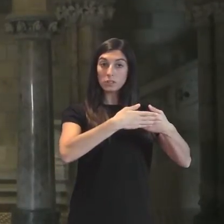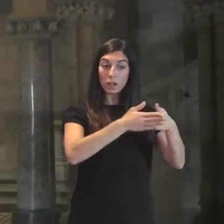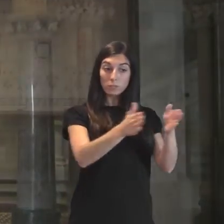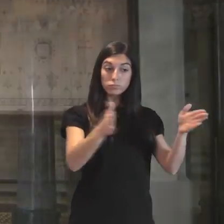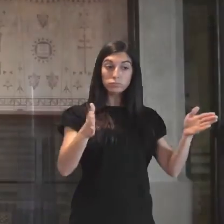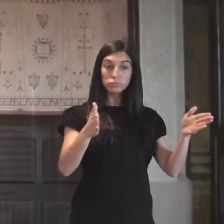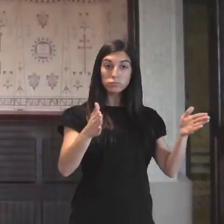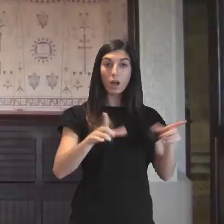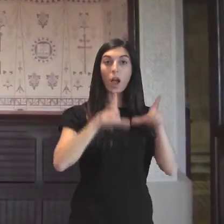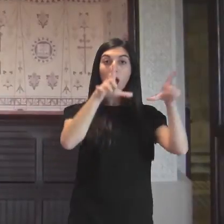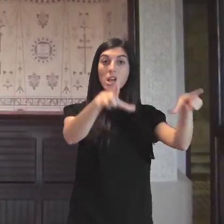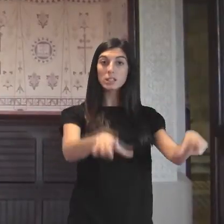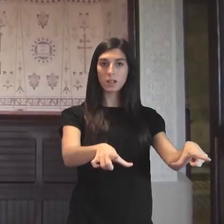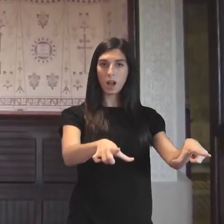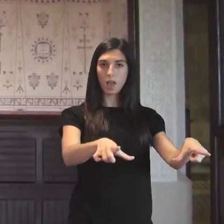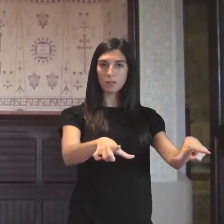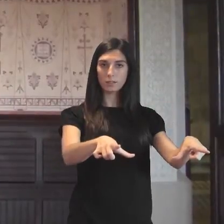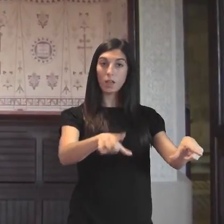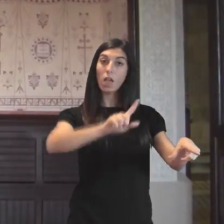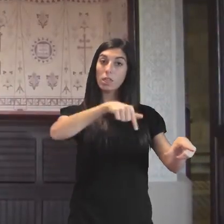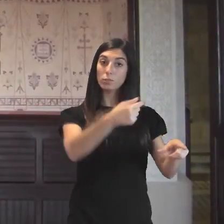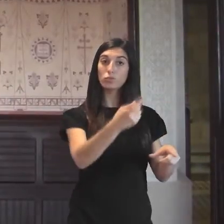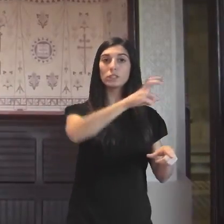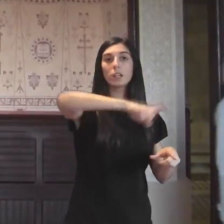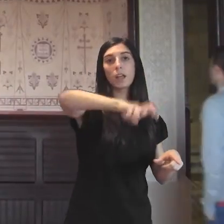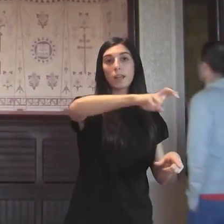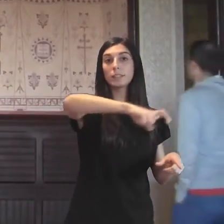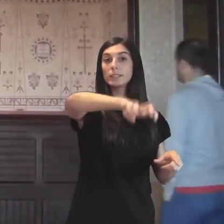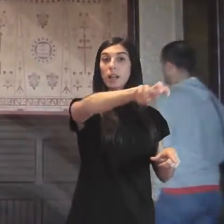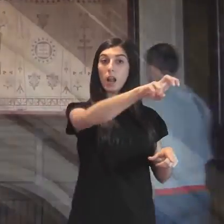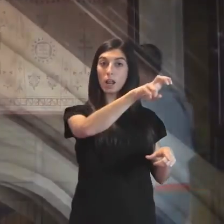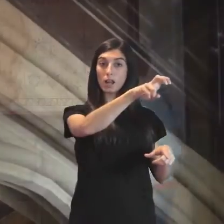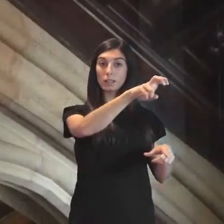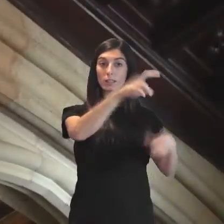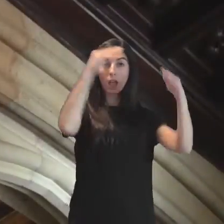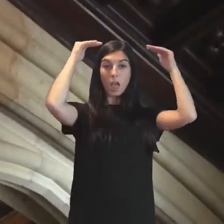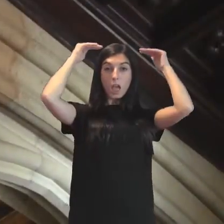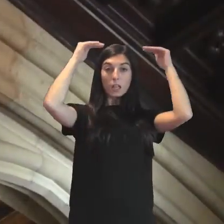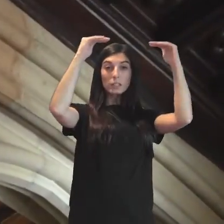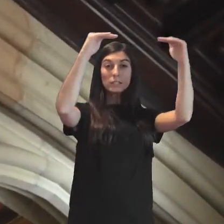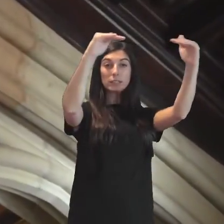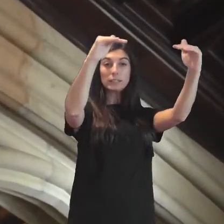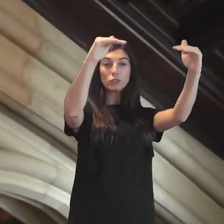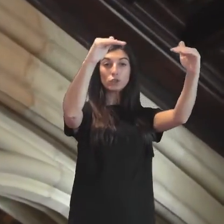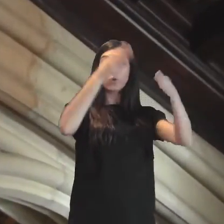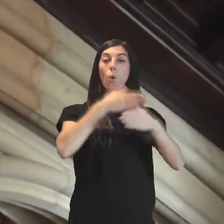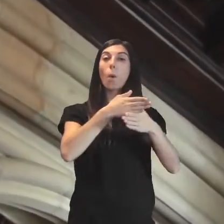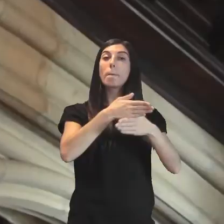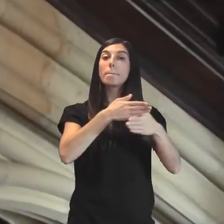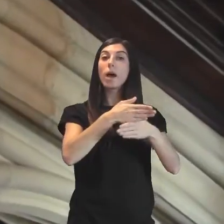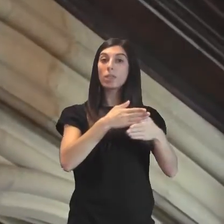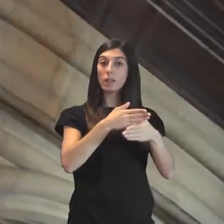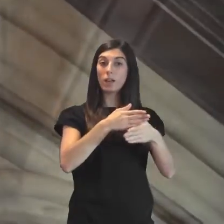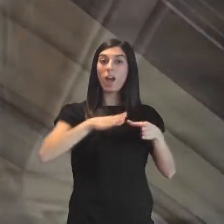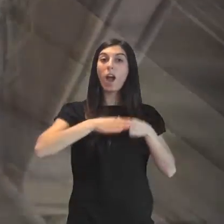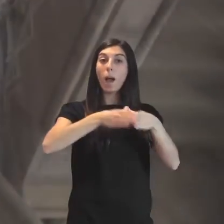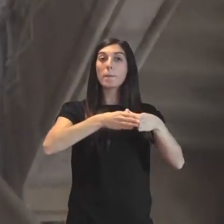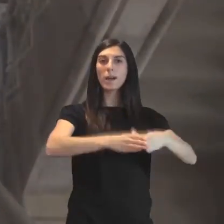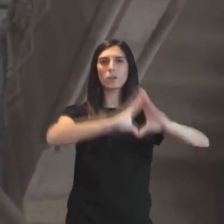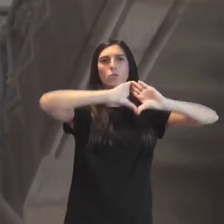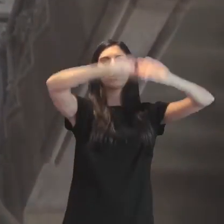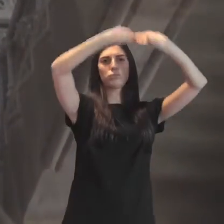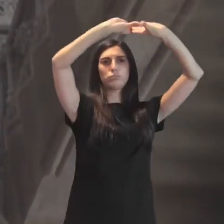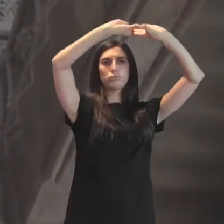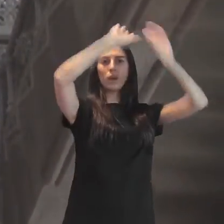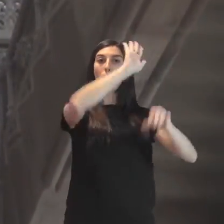con símbolos jesuitas, arquerías de las que parecen escaparse las figuras. La escalera, llena de lujo, simbolismo y luz, se